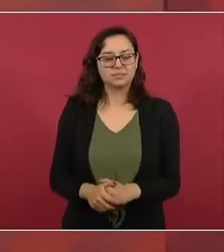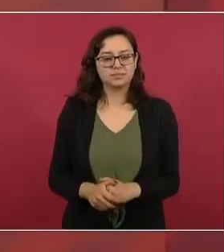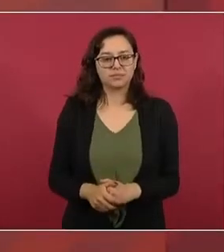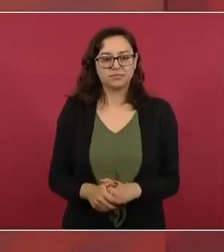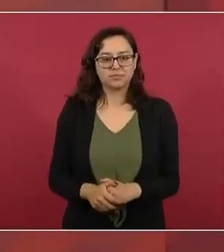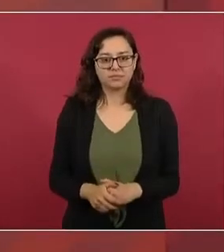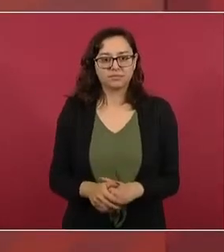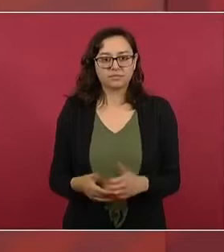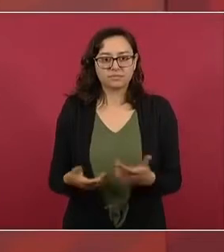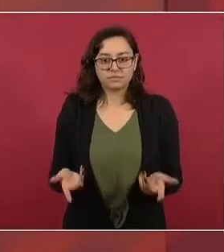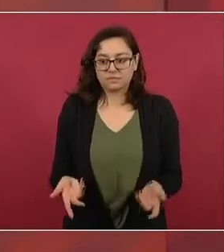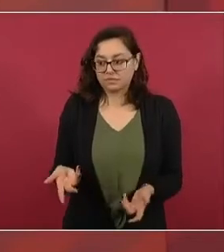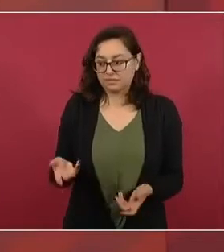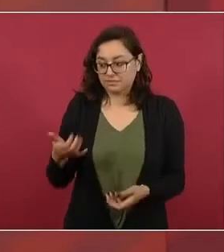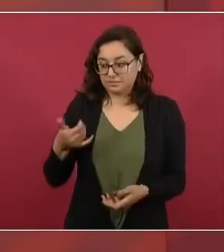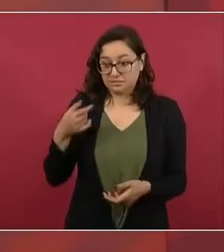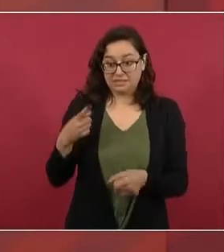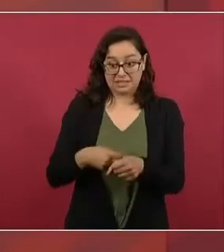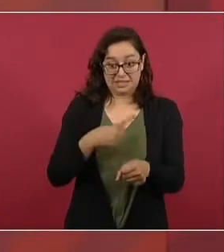cómo quedan